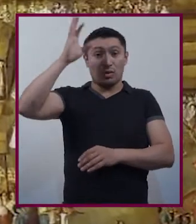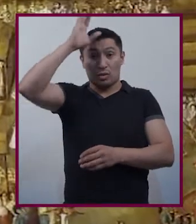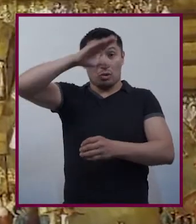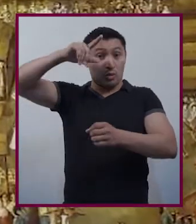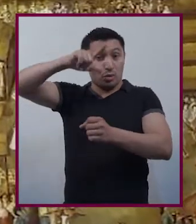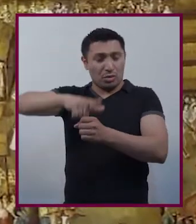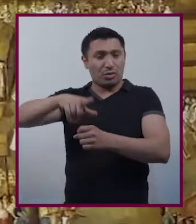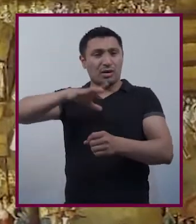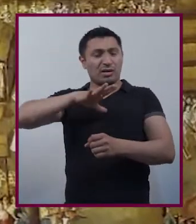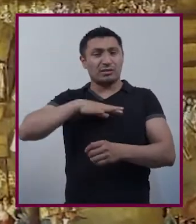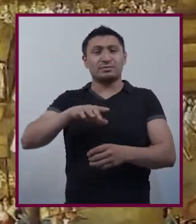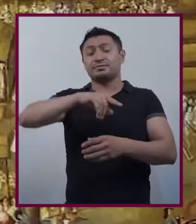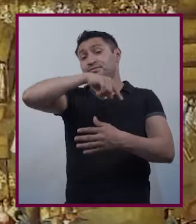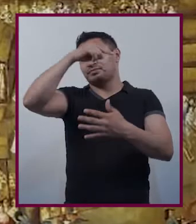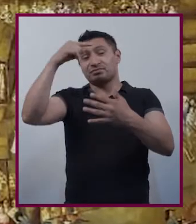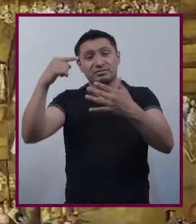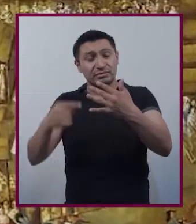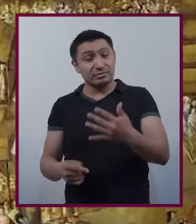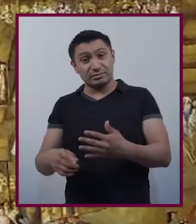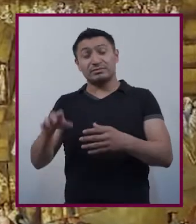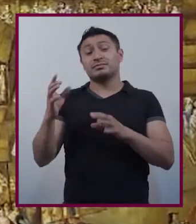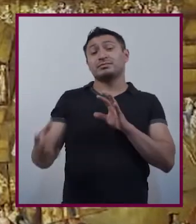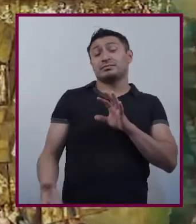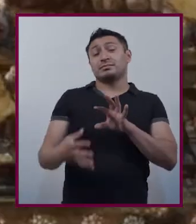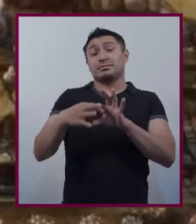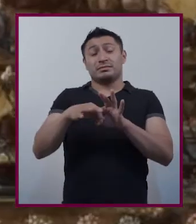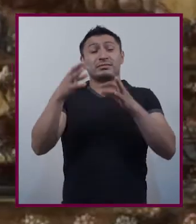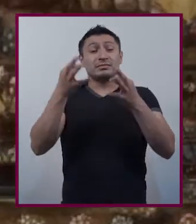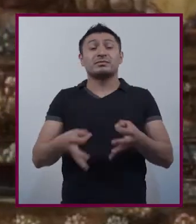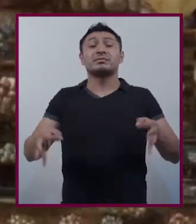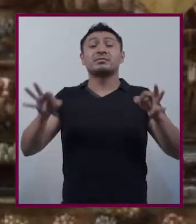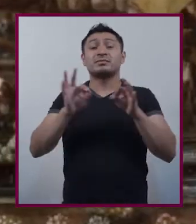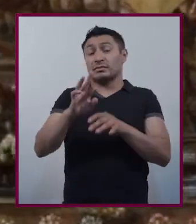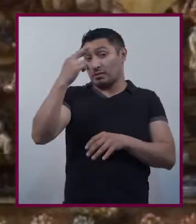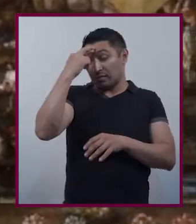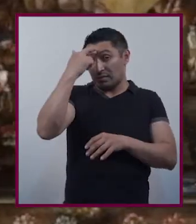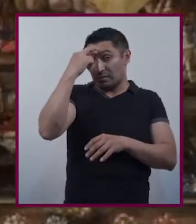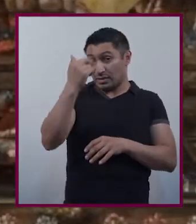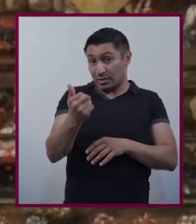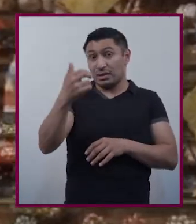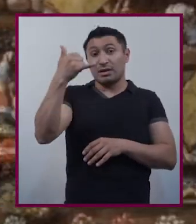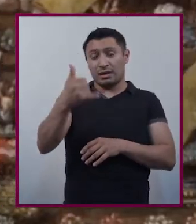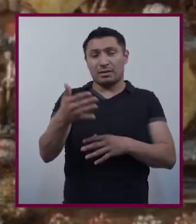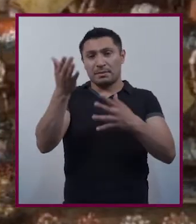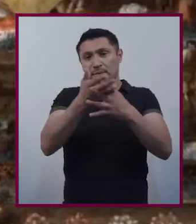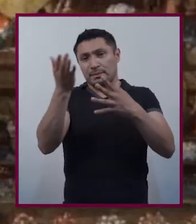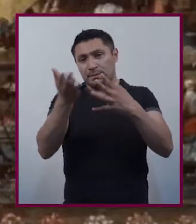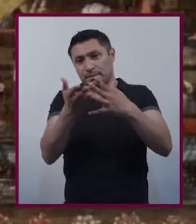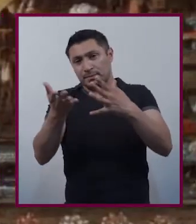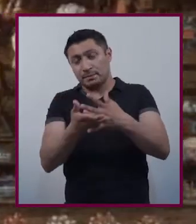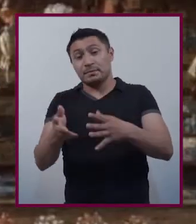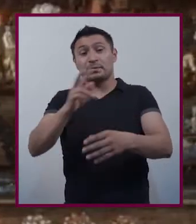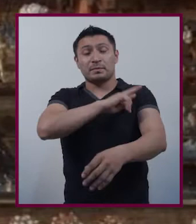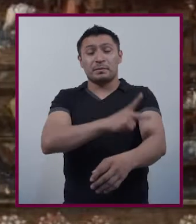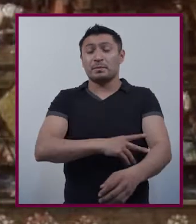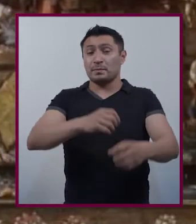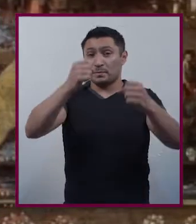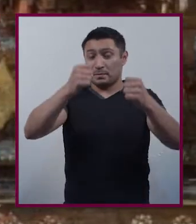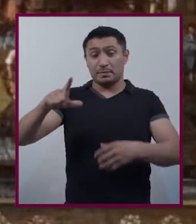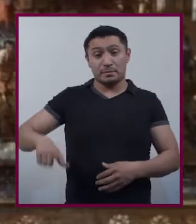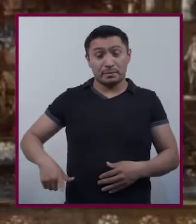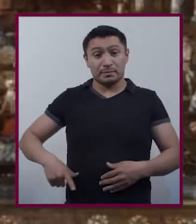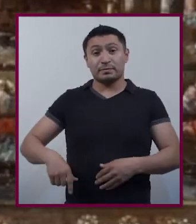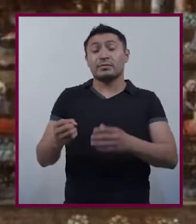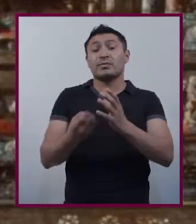que destacaba, entre otras cosas, la importancia de la razón y la división de poderes. A la Nueva España,